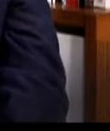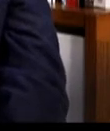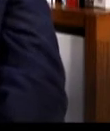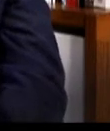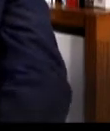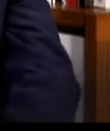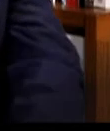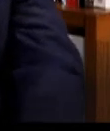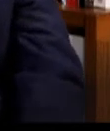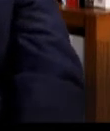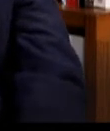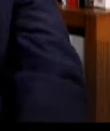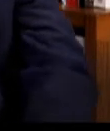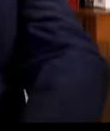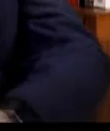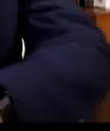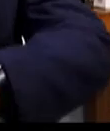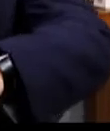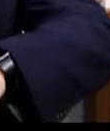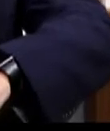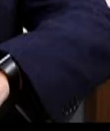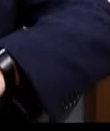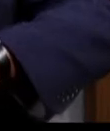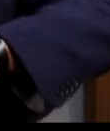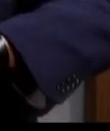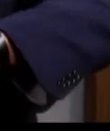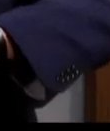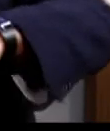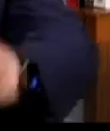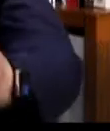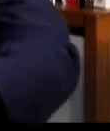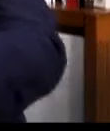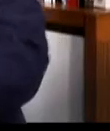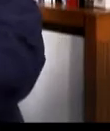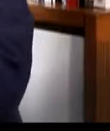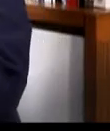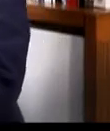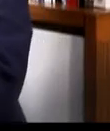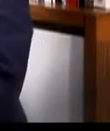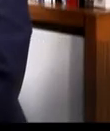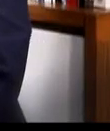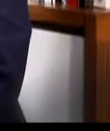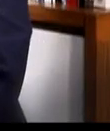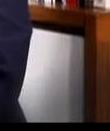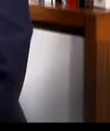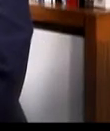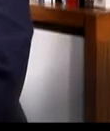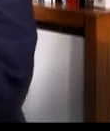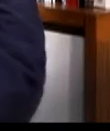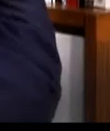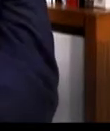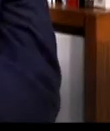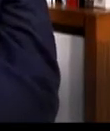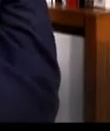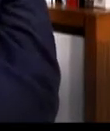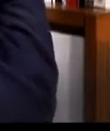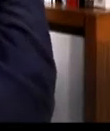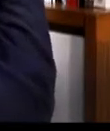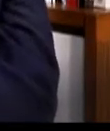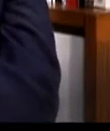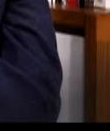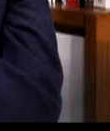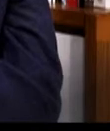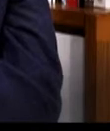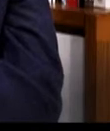social, en este caso de nuestro país, que es el plano de las estrategias para políticas. Esa es nuestra